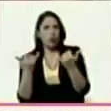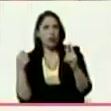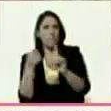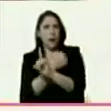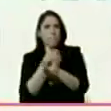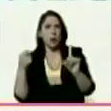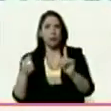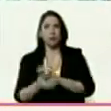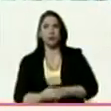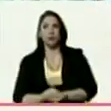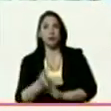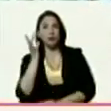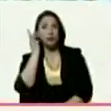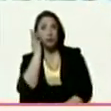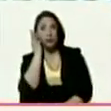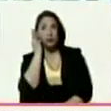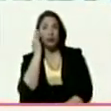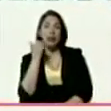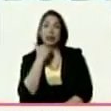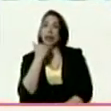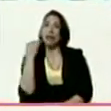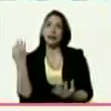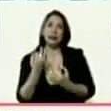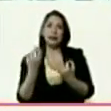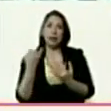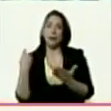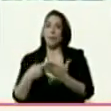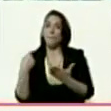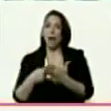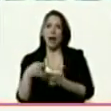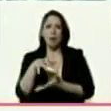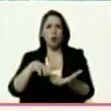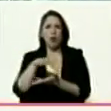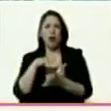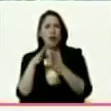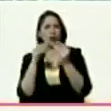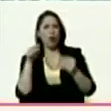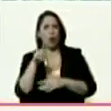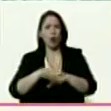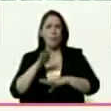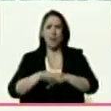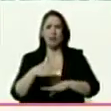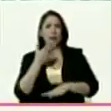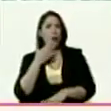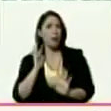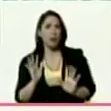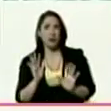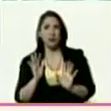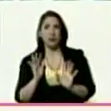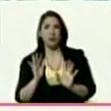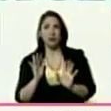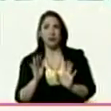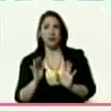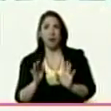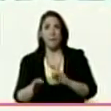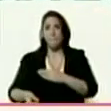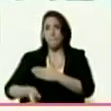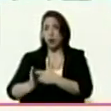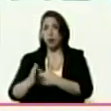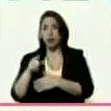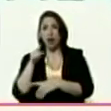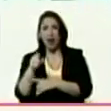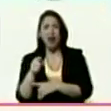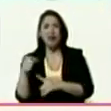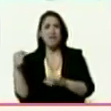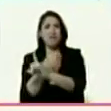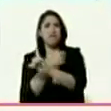desmedida? La mujer casi siempre es la que paga las consecuencias de todo esto, o porque la castigan a ella, la